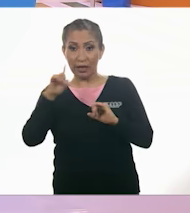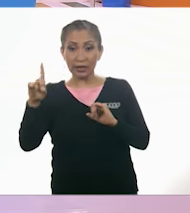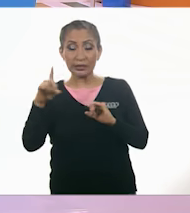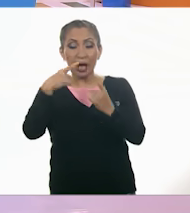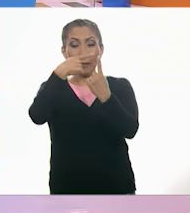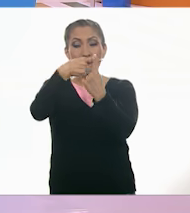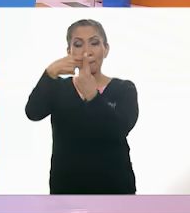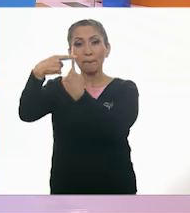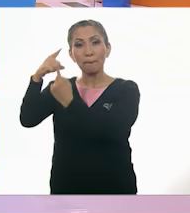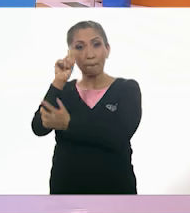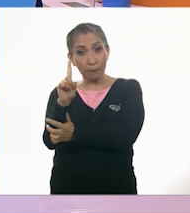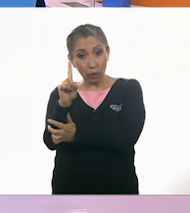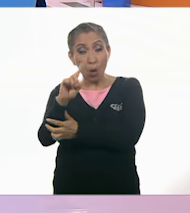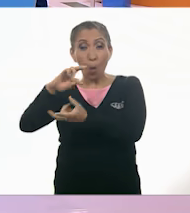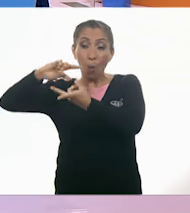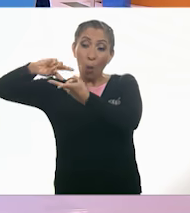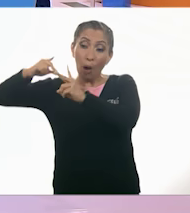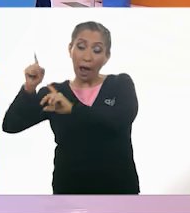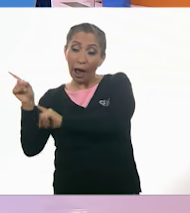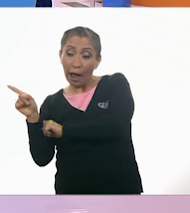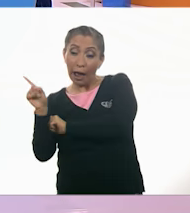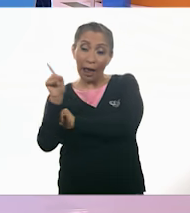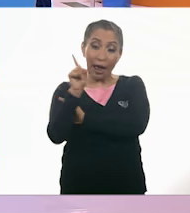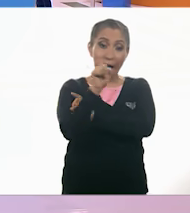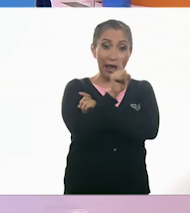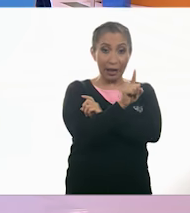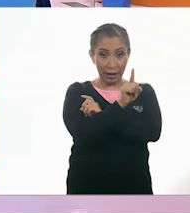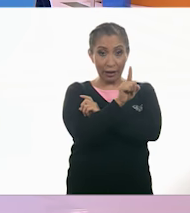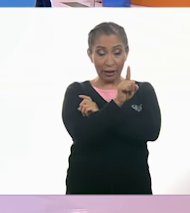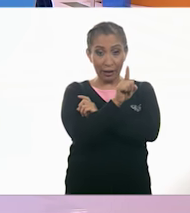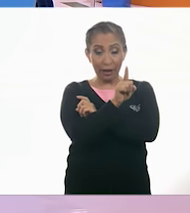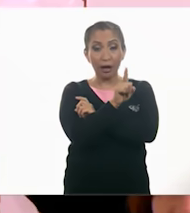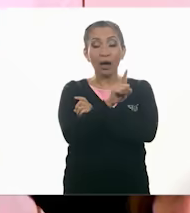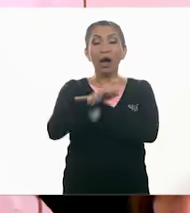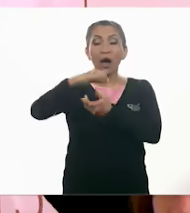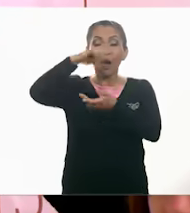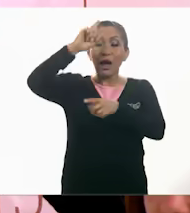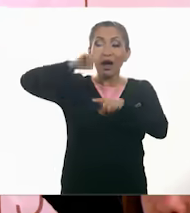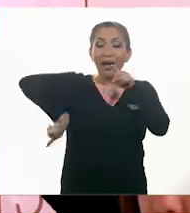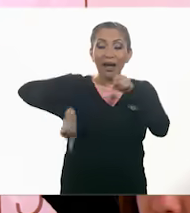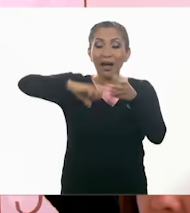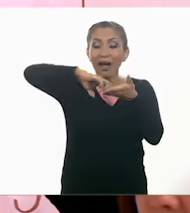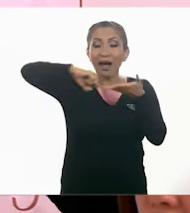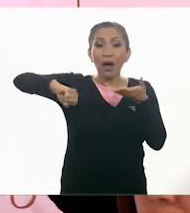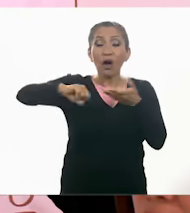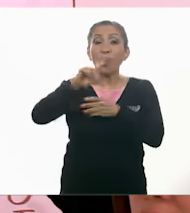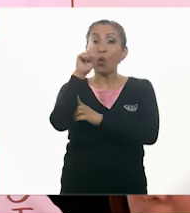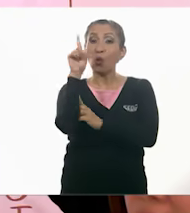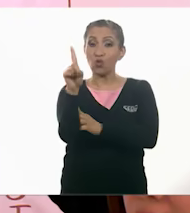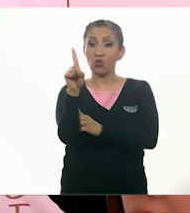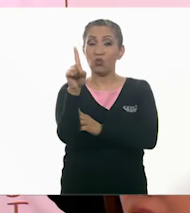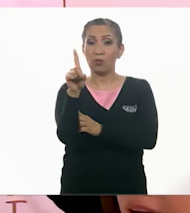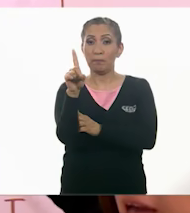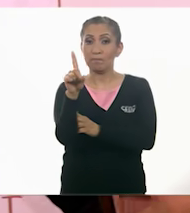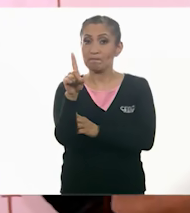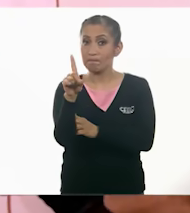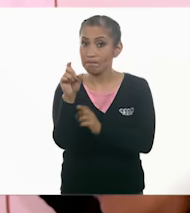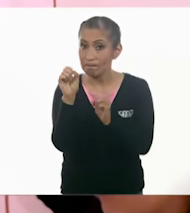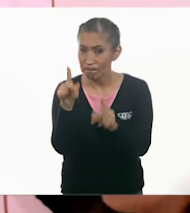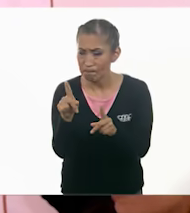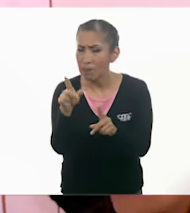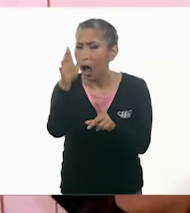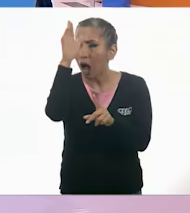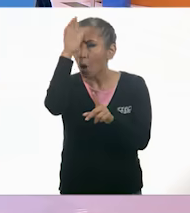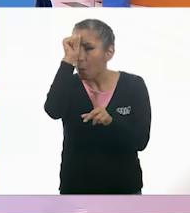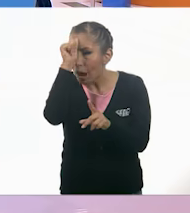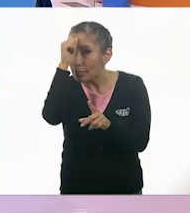¿sí? Pero si lo hago al revés, de derecha a izquierda, voy a restar una unidad. Okay. ¿Ok? Hay que